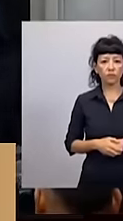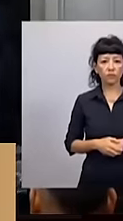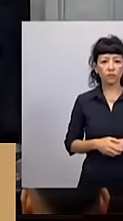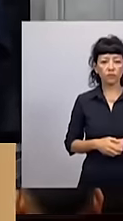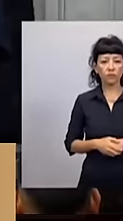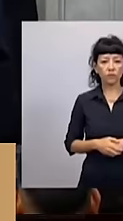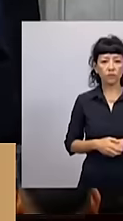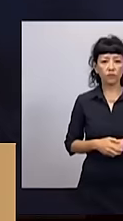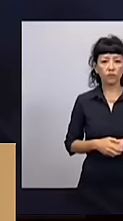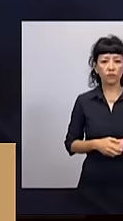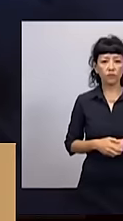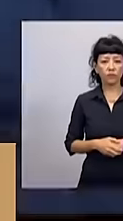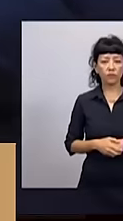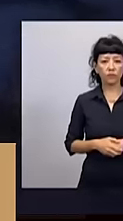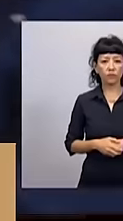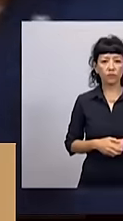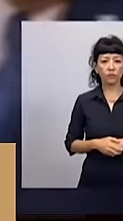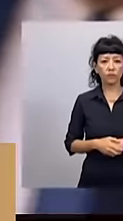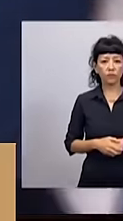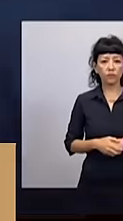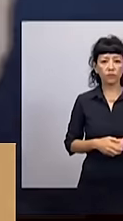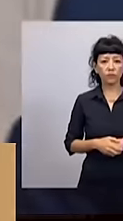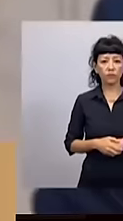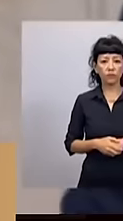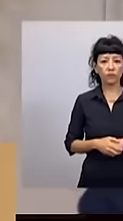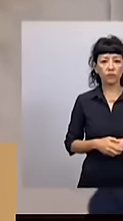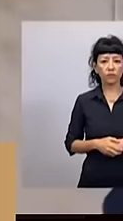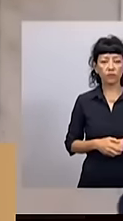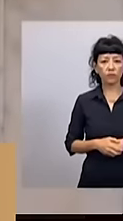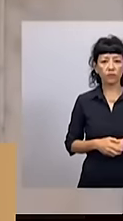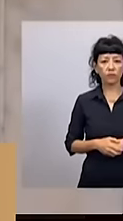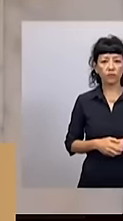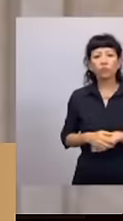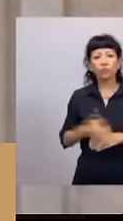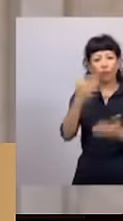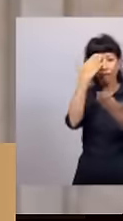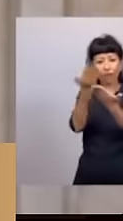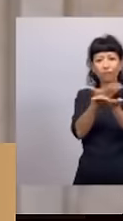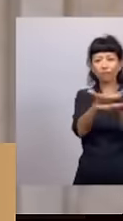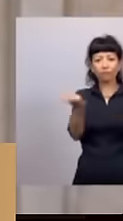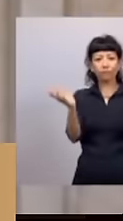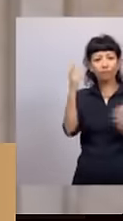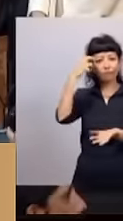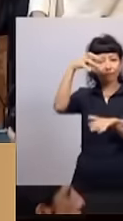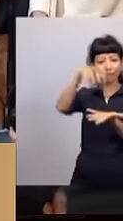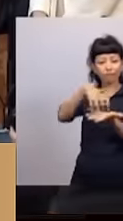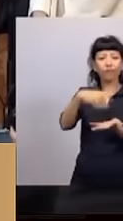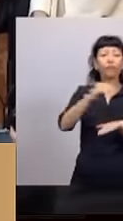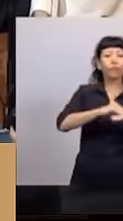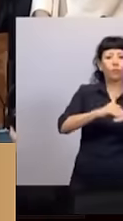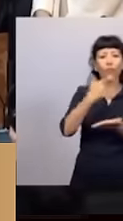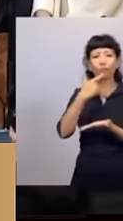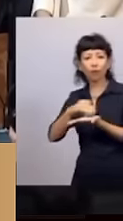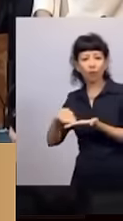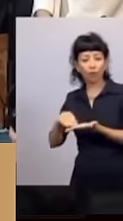los consultamos los datos, casi 500.000 de argentinos viven en España. Con lo cual, recibir al presidente